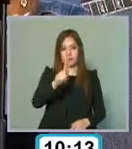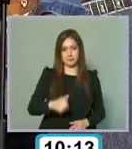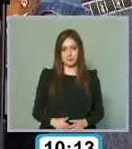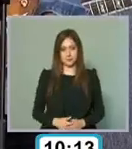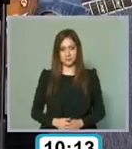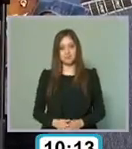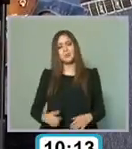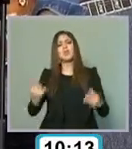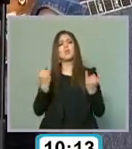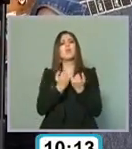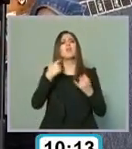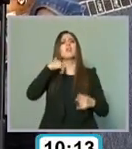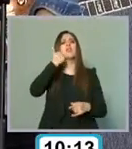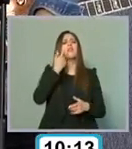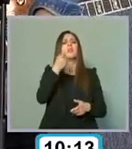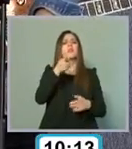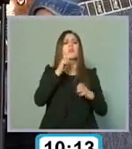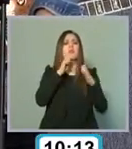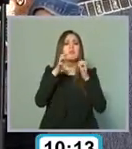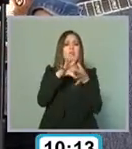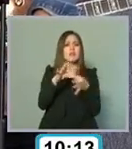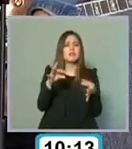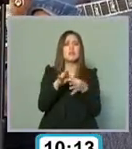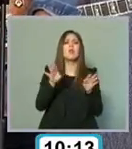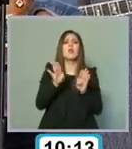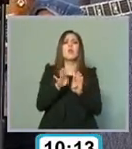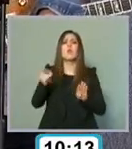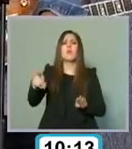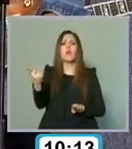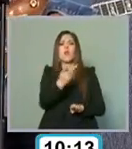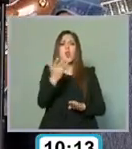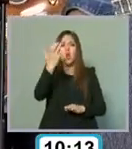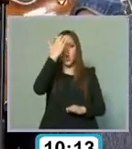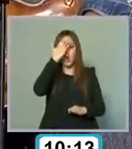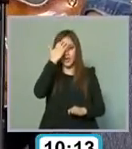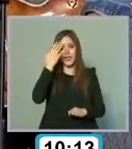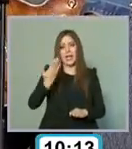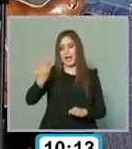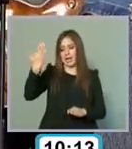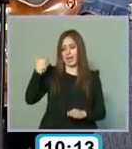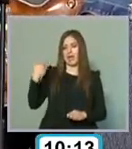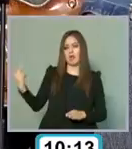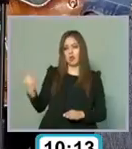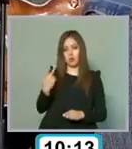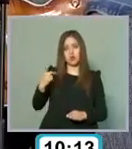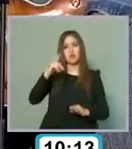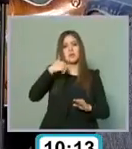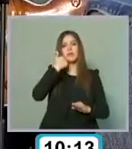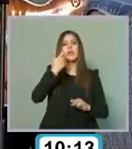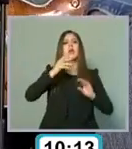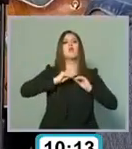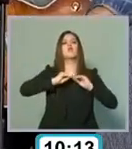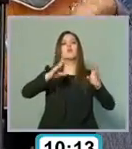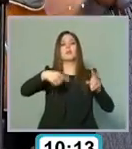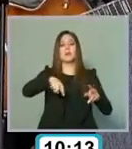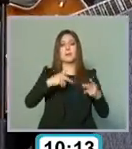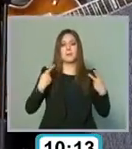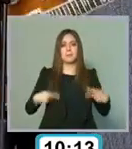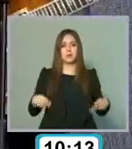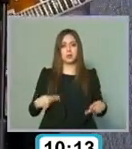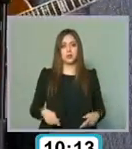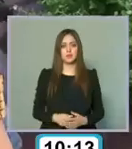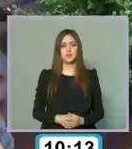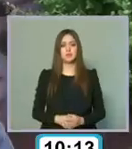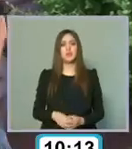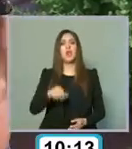también de dónde surge la idea, cómo se conocen. Ya, bueno, yo ya platiqué con ustedes, pero quiero que se lo digan al público. Sí. Bueno, pues